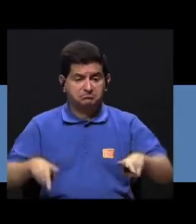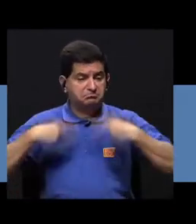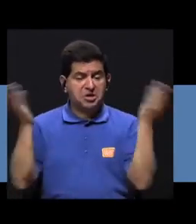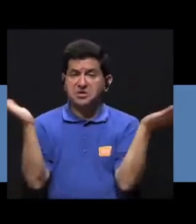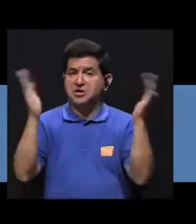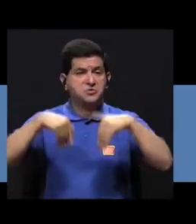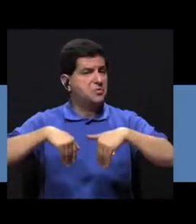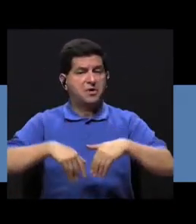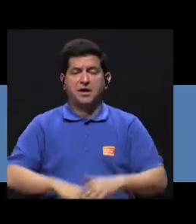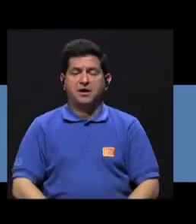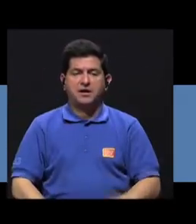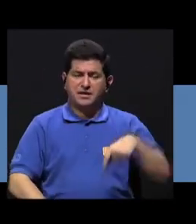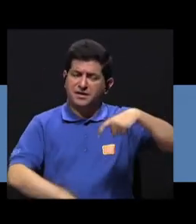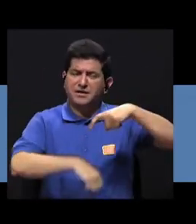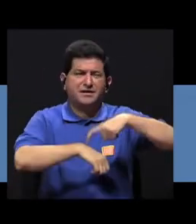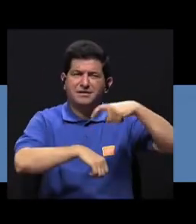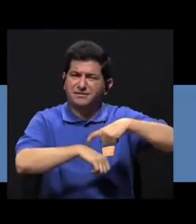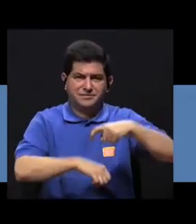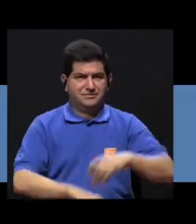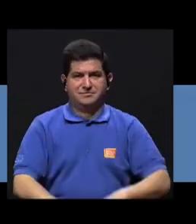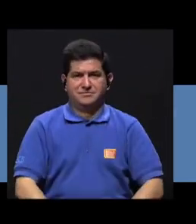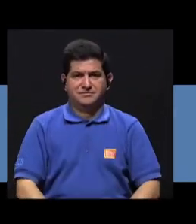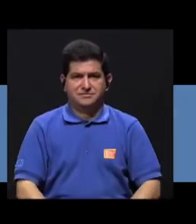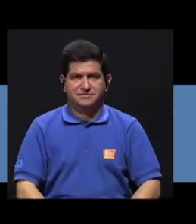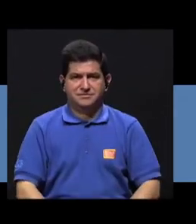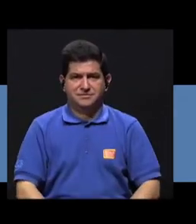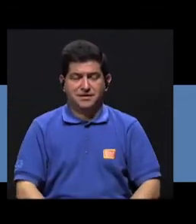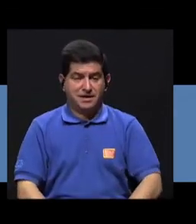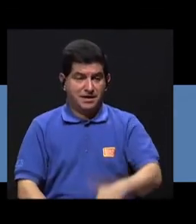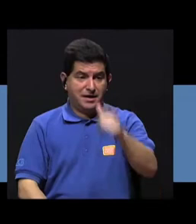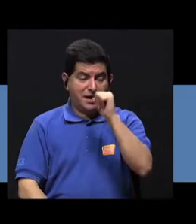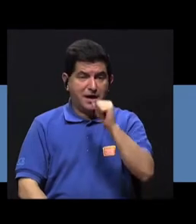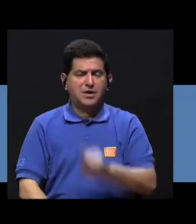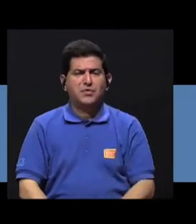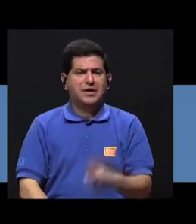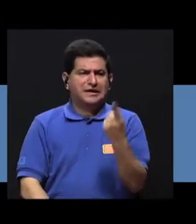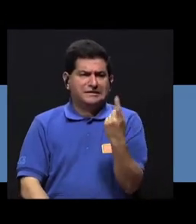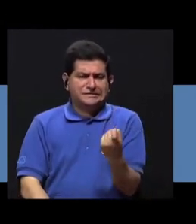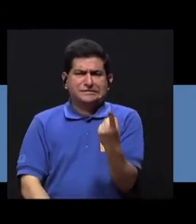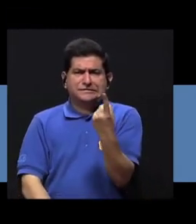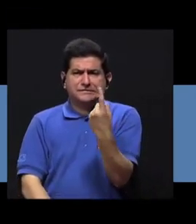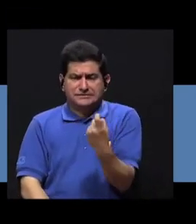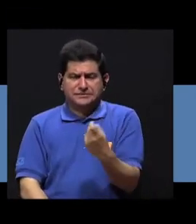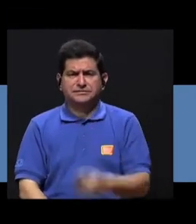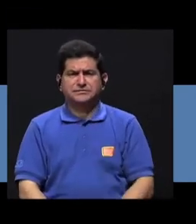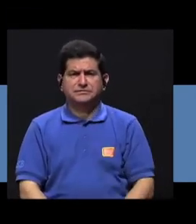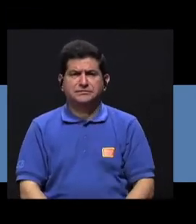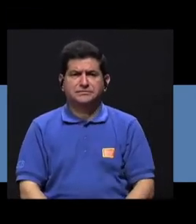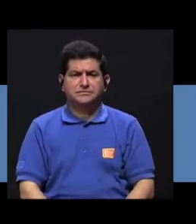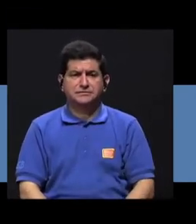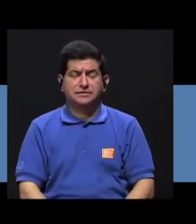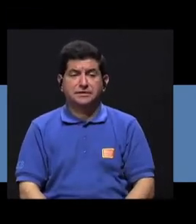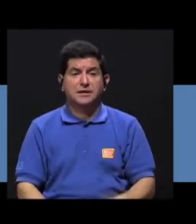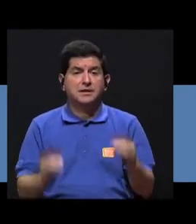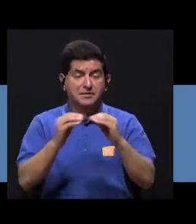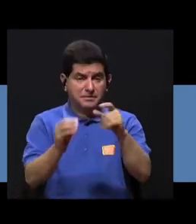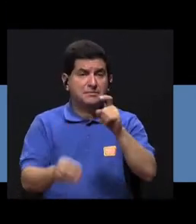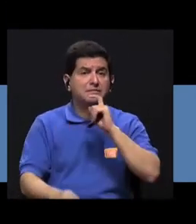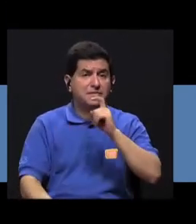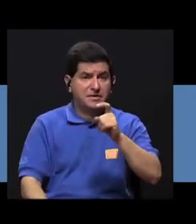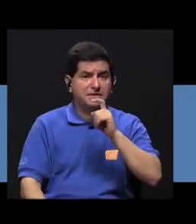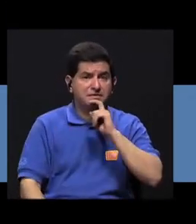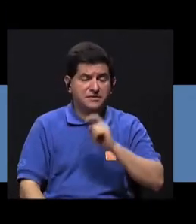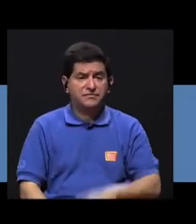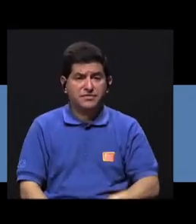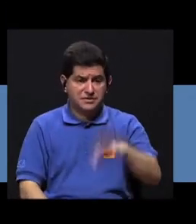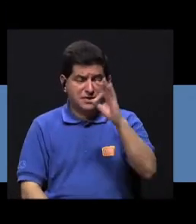vida. En estos momentos en que cada vez el agua es más escasa, en que cada vez es mucho más difícil